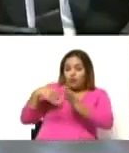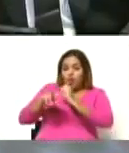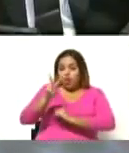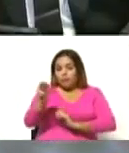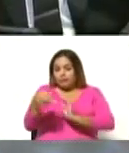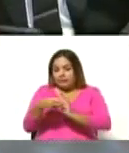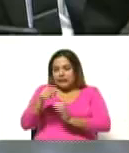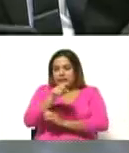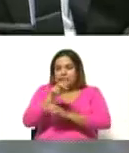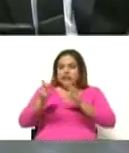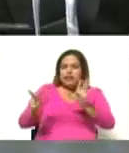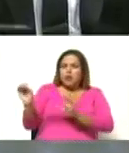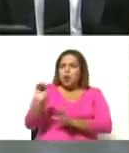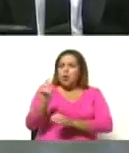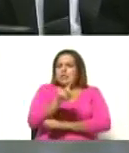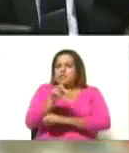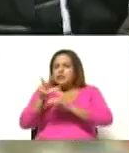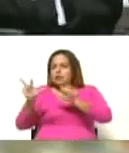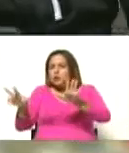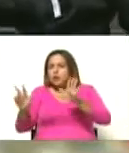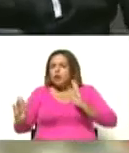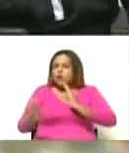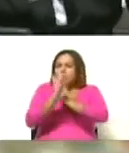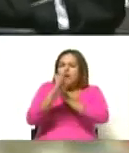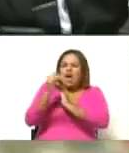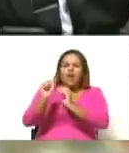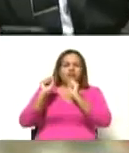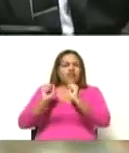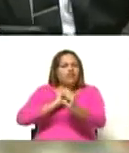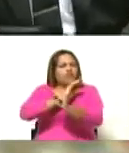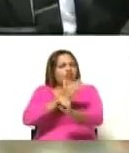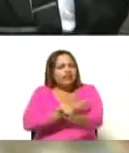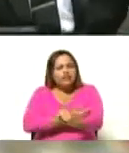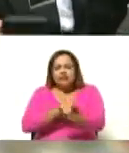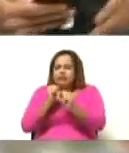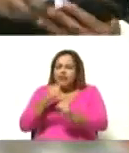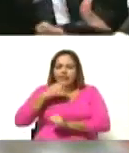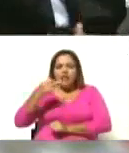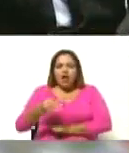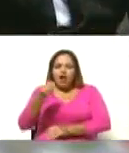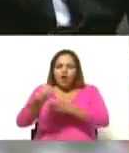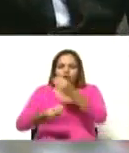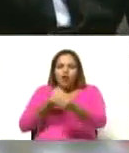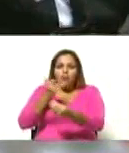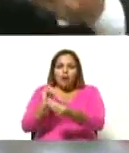2018, que el bloqueo estaba pero durísimo, que sí, de verdad era muy fuerte, ¿cómo se encontraba